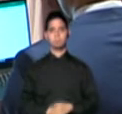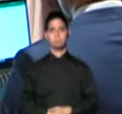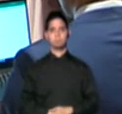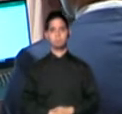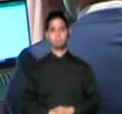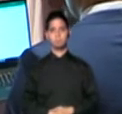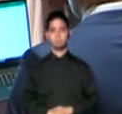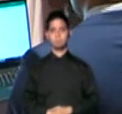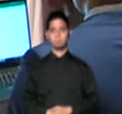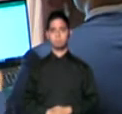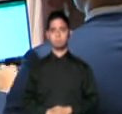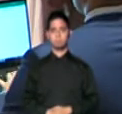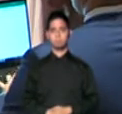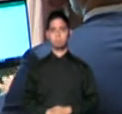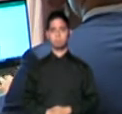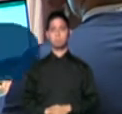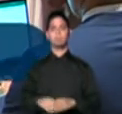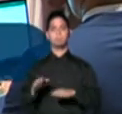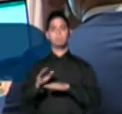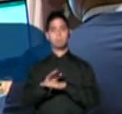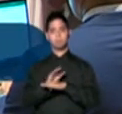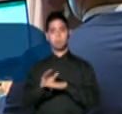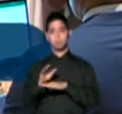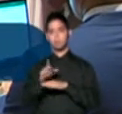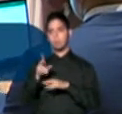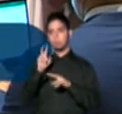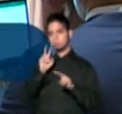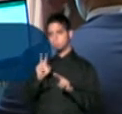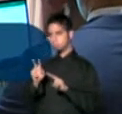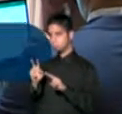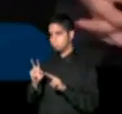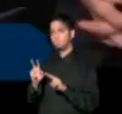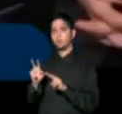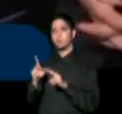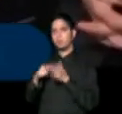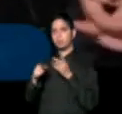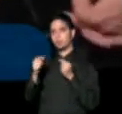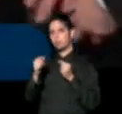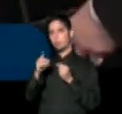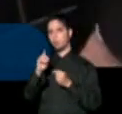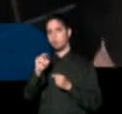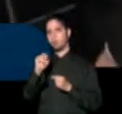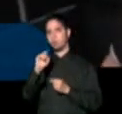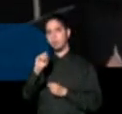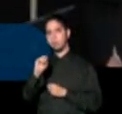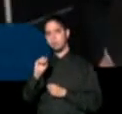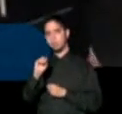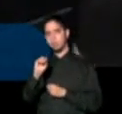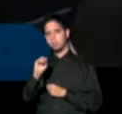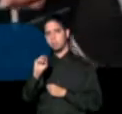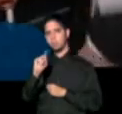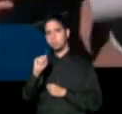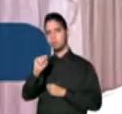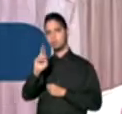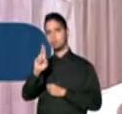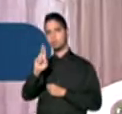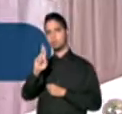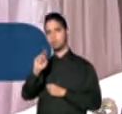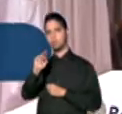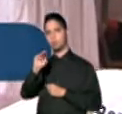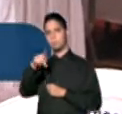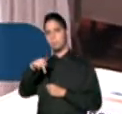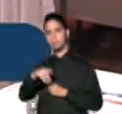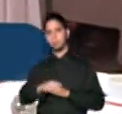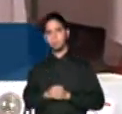Cámara de Comercio de Puerto Rico está siguiendo de cerca las políticas del presidente Donald Trump y hoy presentaron a su matrícula